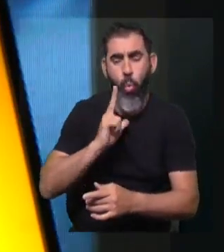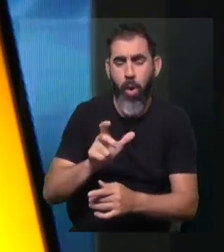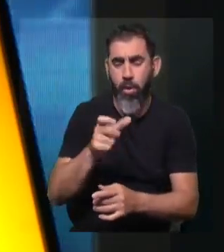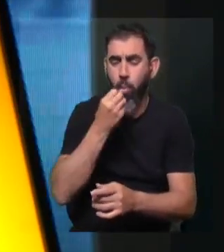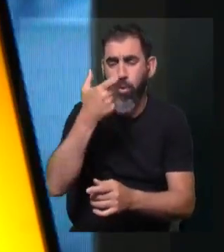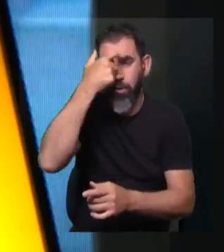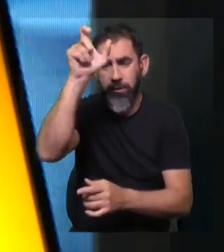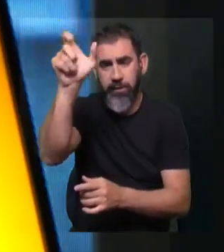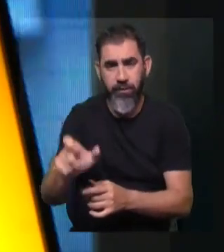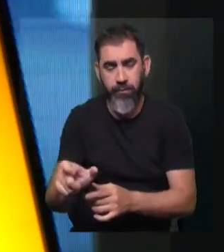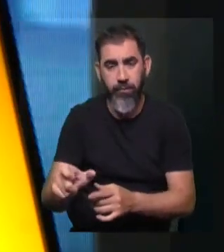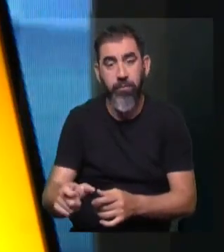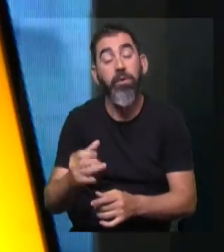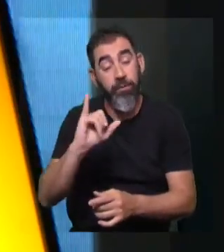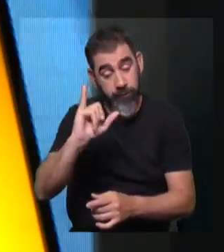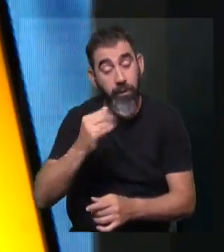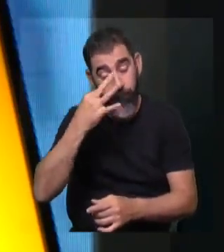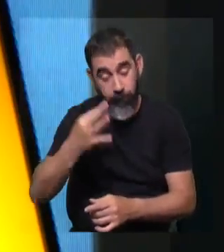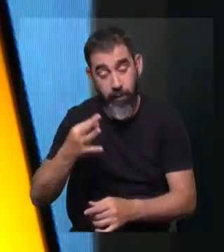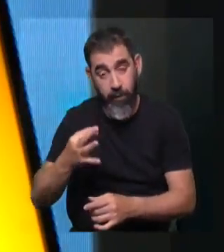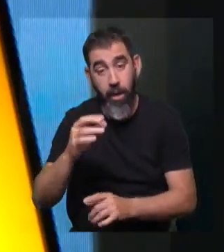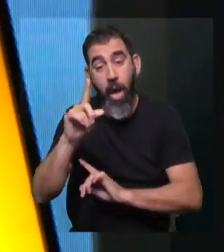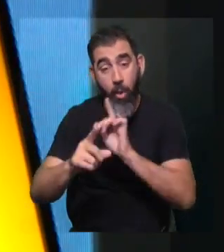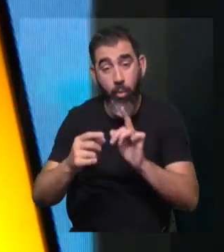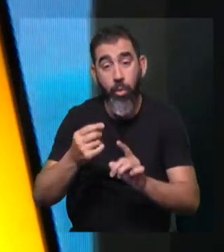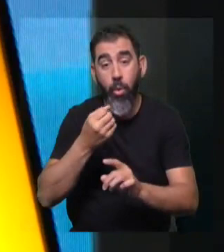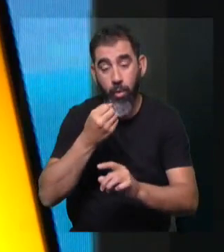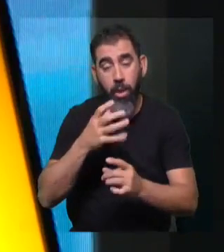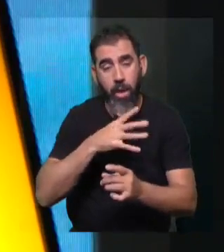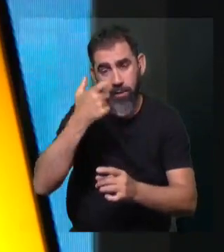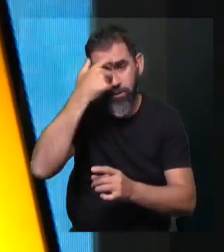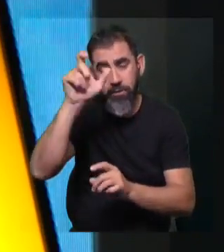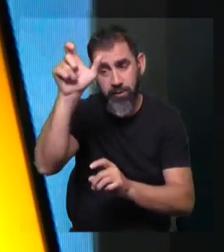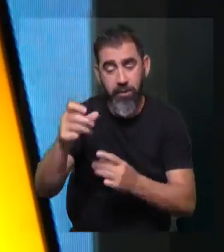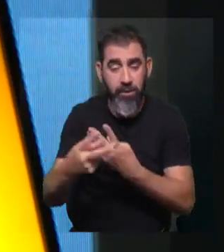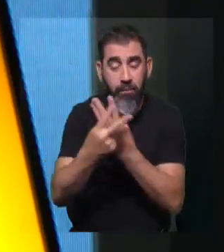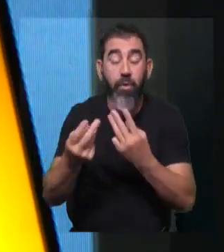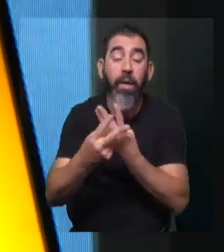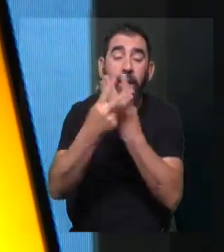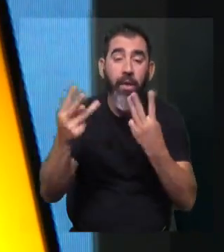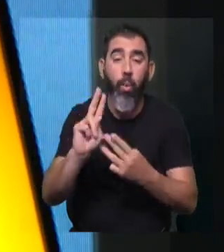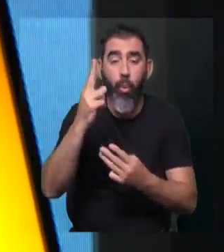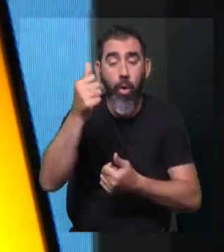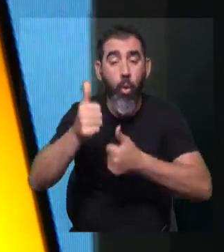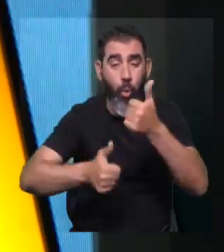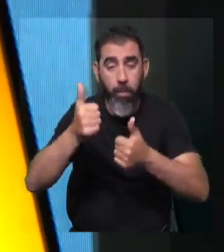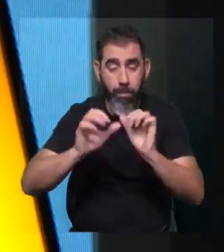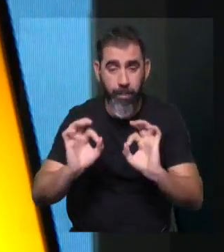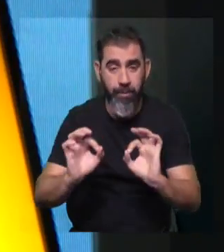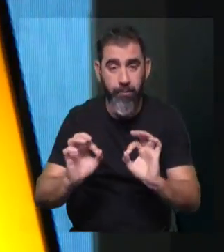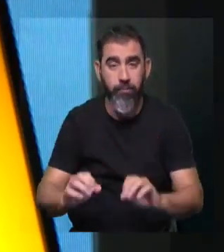buenos científicos. Es cierto, somos unos cuantos científicos y en general los científicos uruguayos competimos bastante bien,